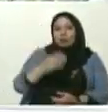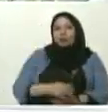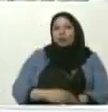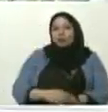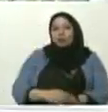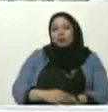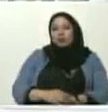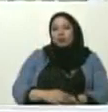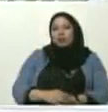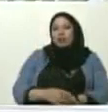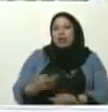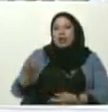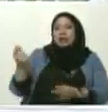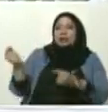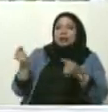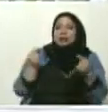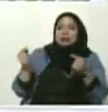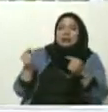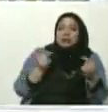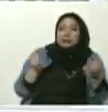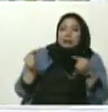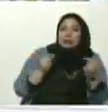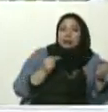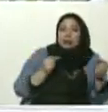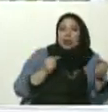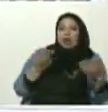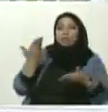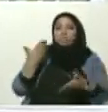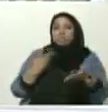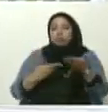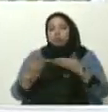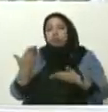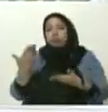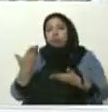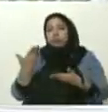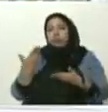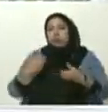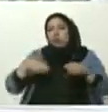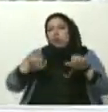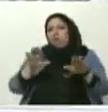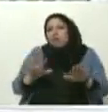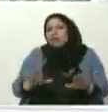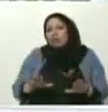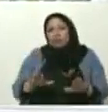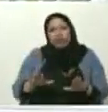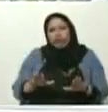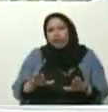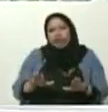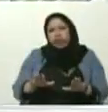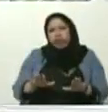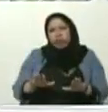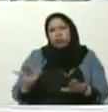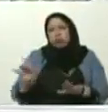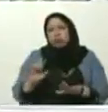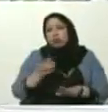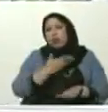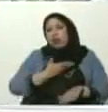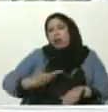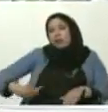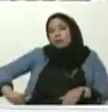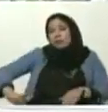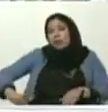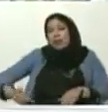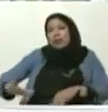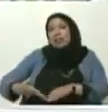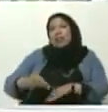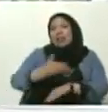las negociaciones y de las conversaciones en Colombia, no por negligencia del ELN, sino por los ritmos que han impuesto